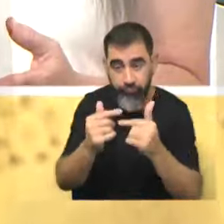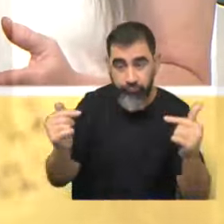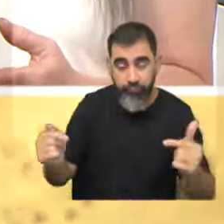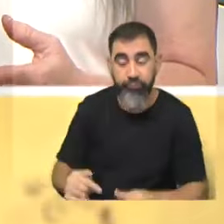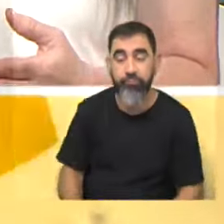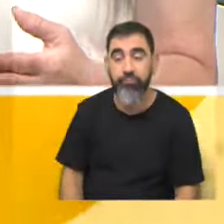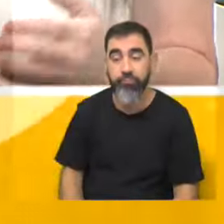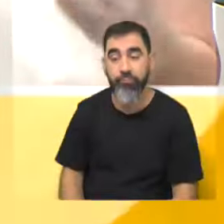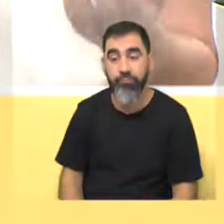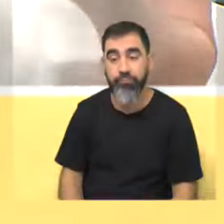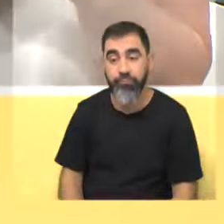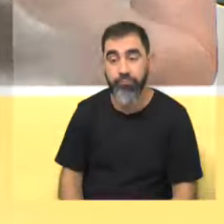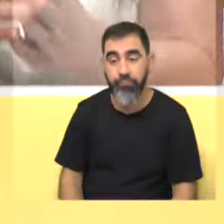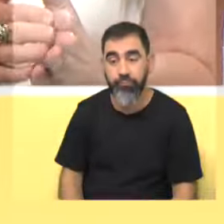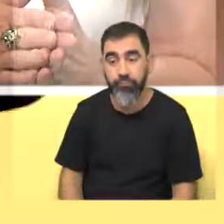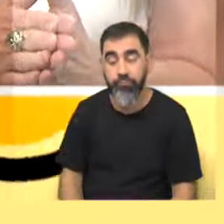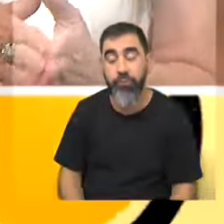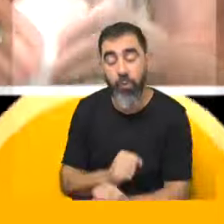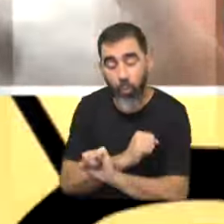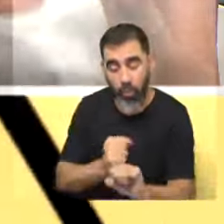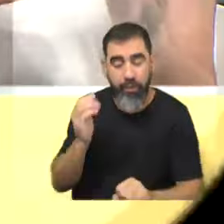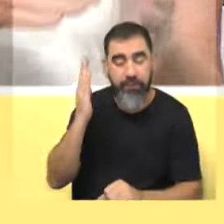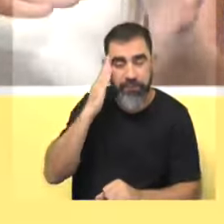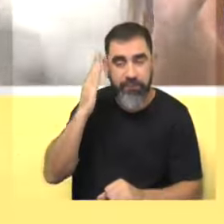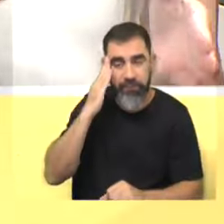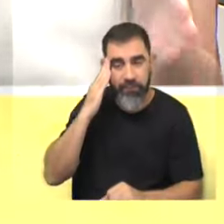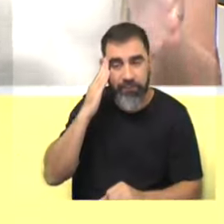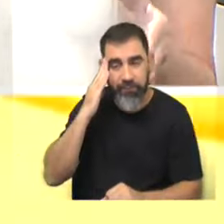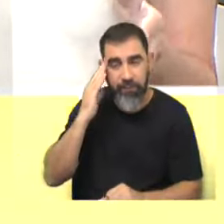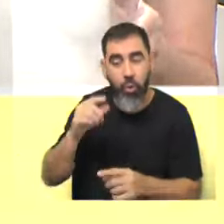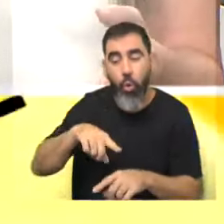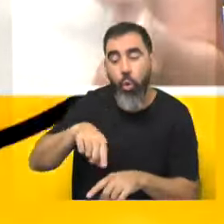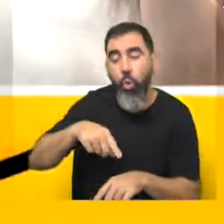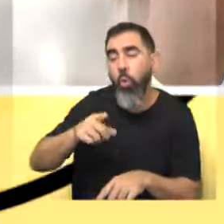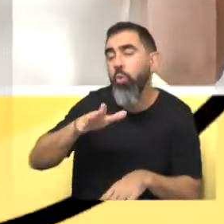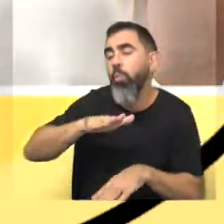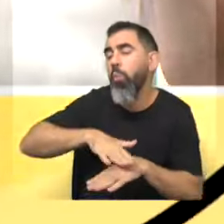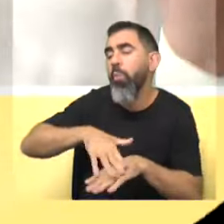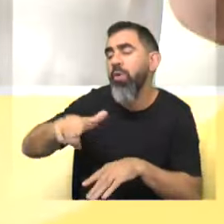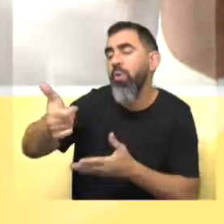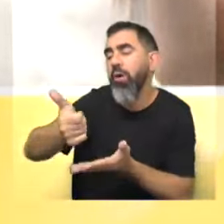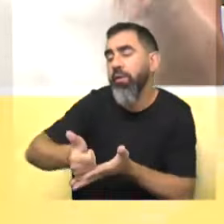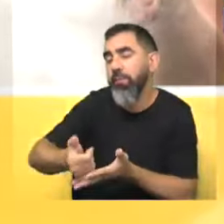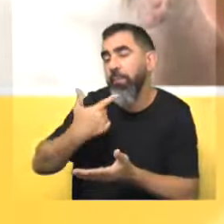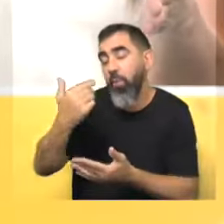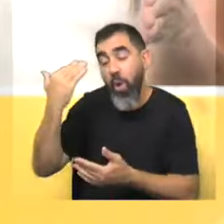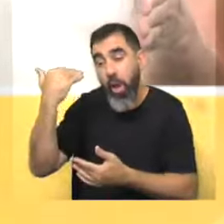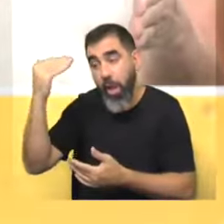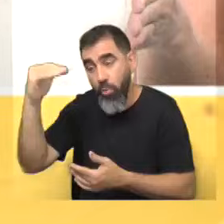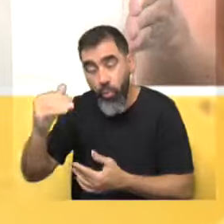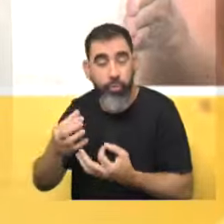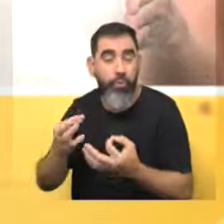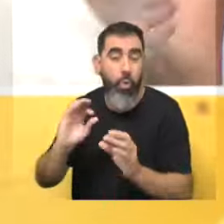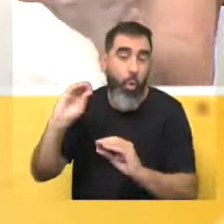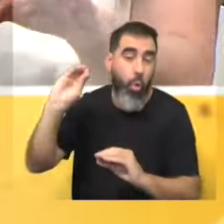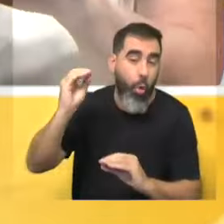ese lugar. Entonces, a nosotros nos permite saber en qué estadio está ese animal. Es decir, si es un adulto o si es